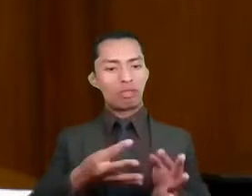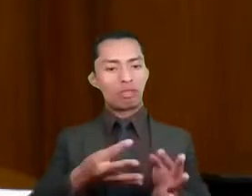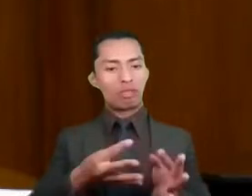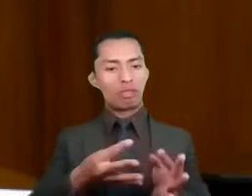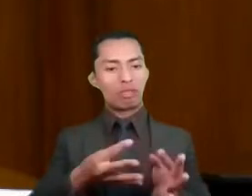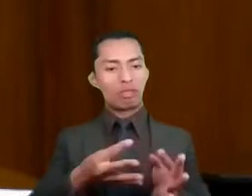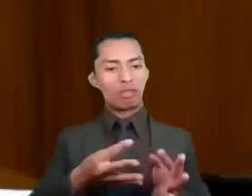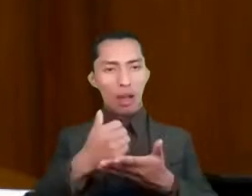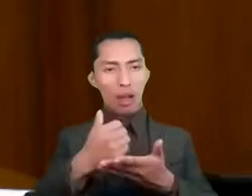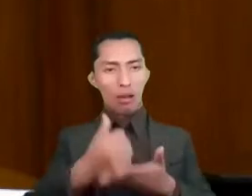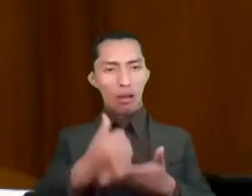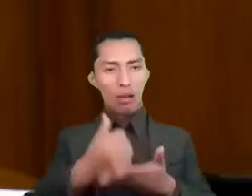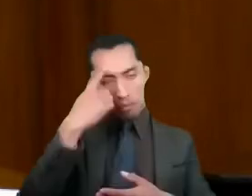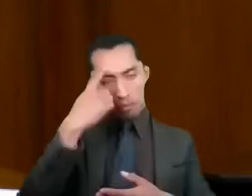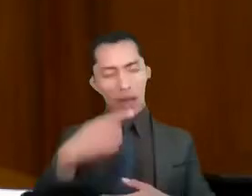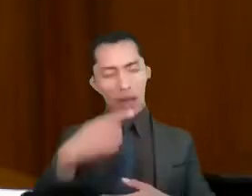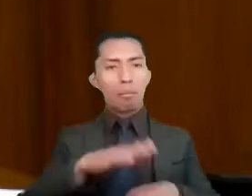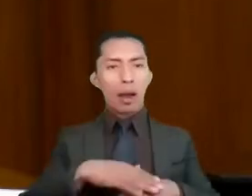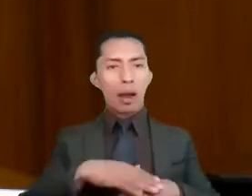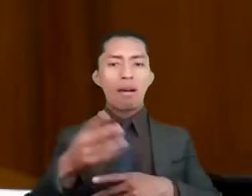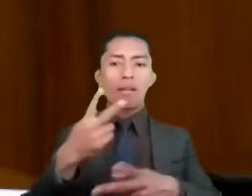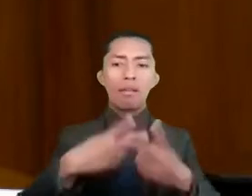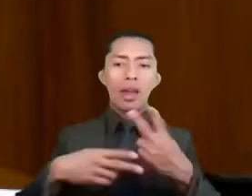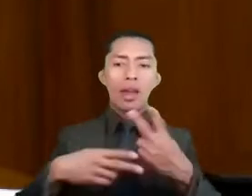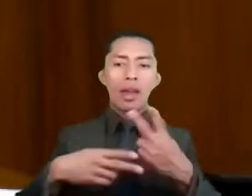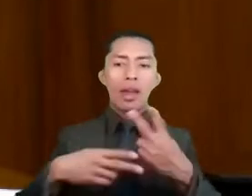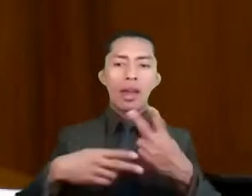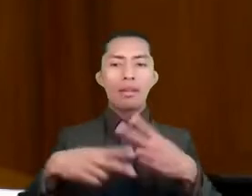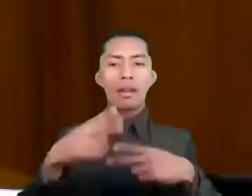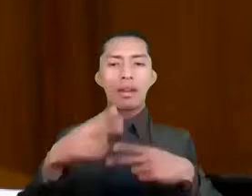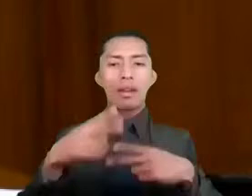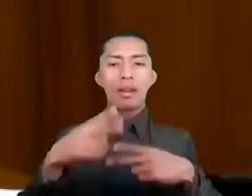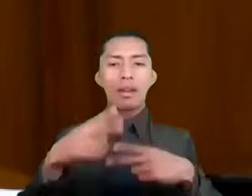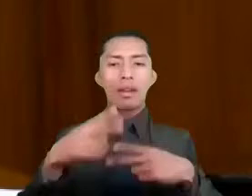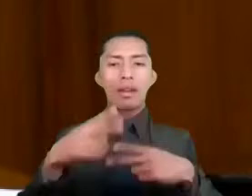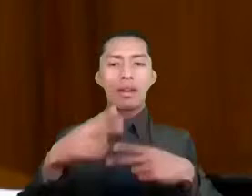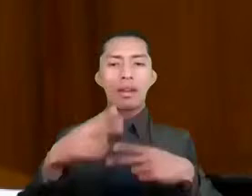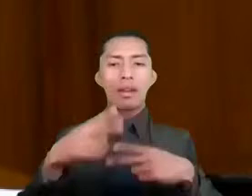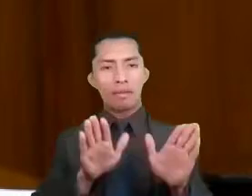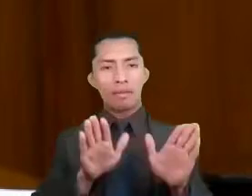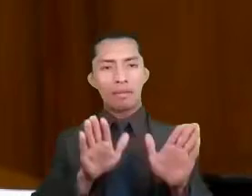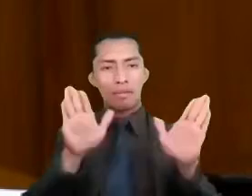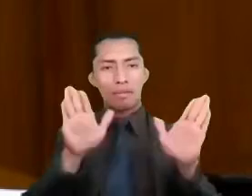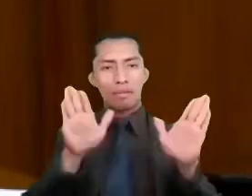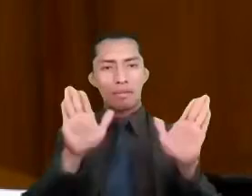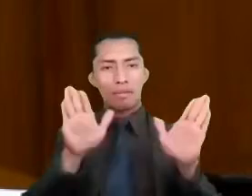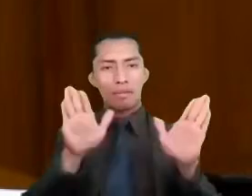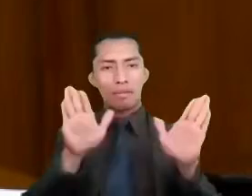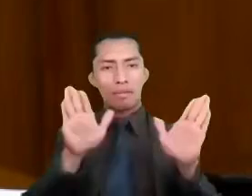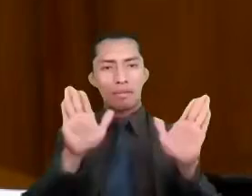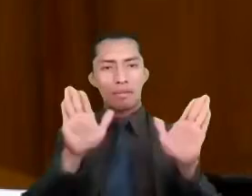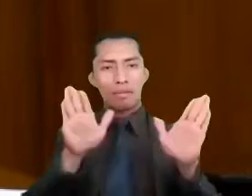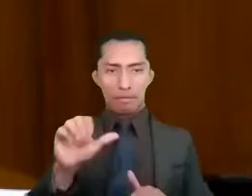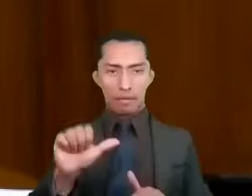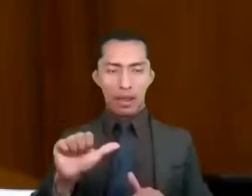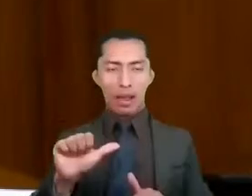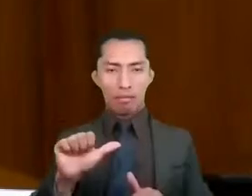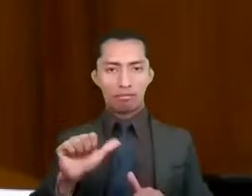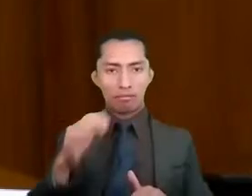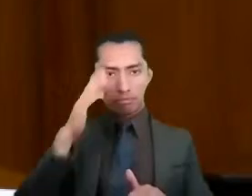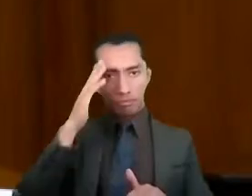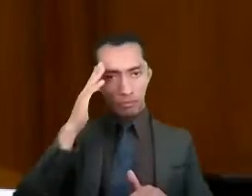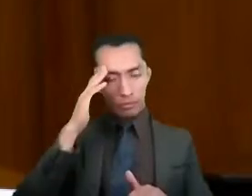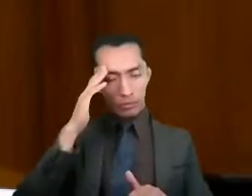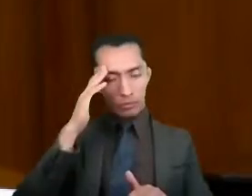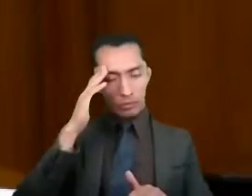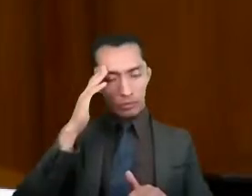permitirán una mayor afluencia al aeropuerto Felipe Ángeles. Y estas son el distribuidor de acceso principal, la autopista urbana